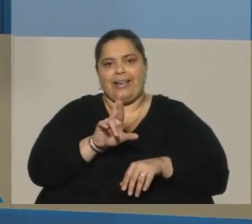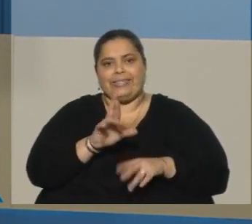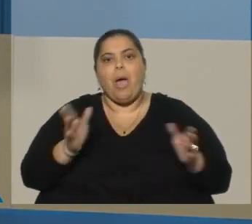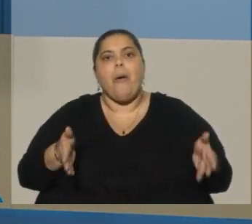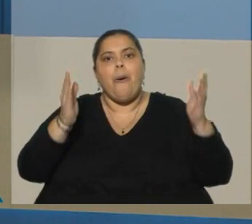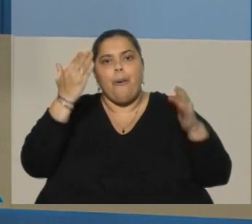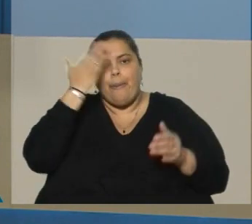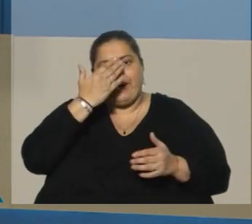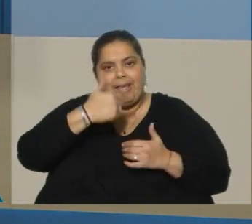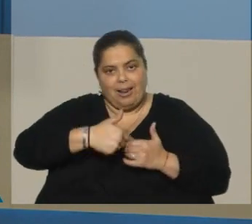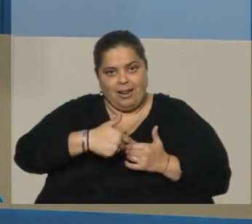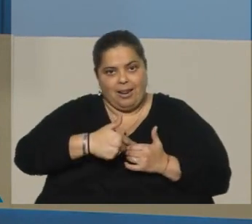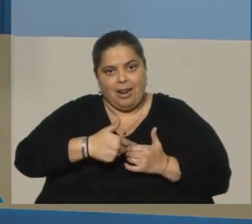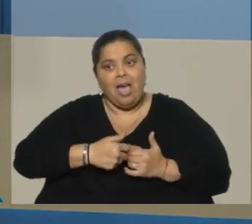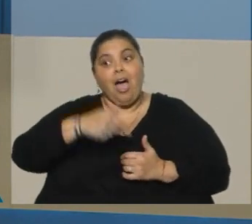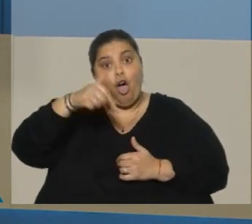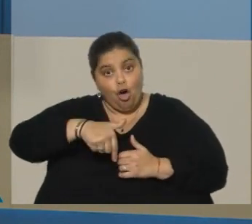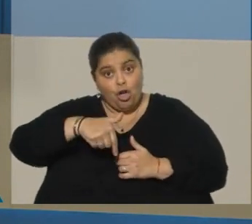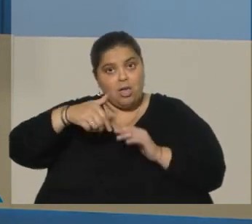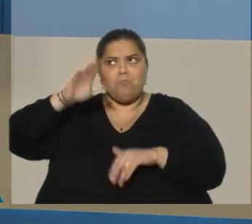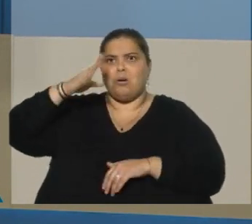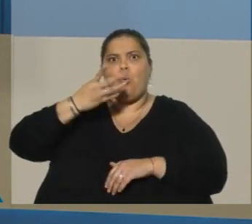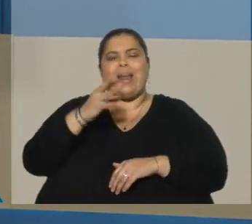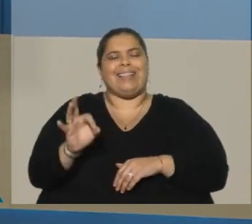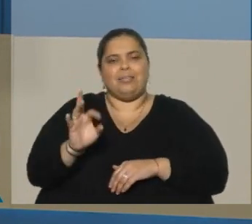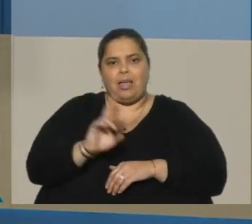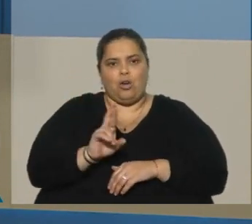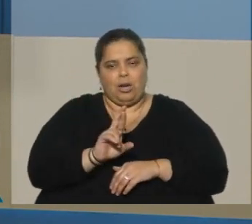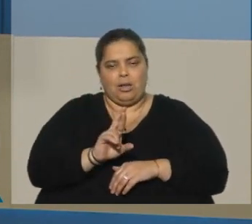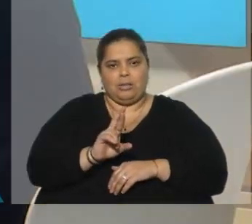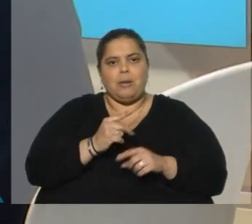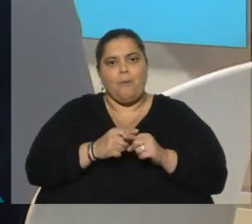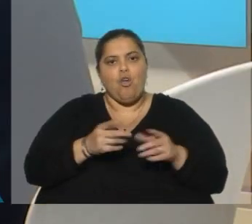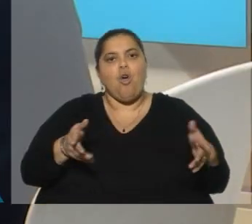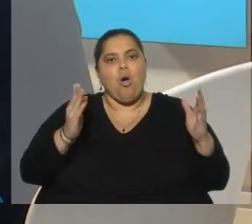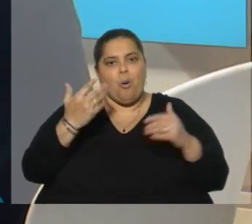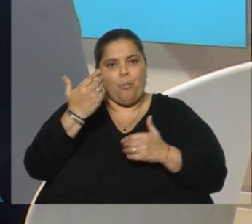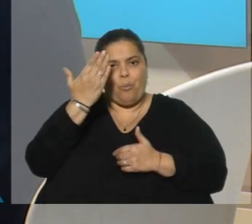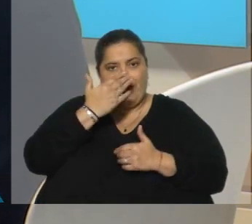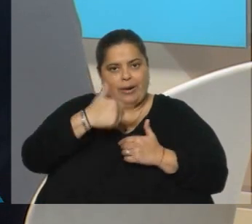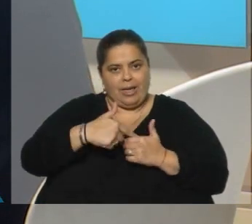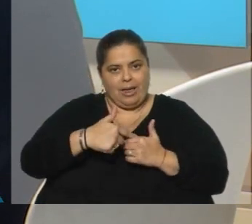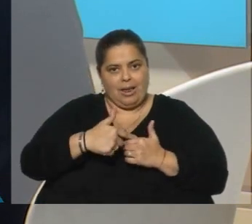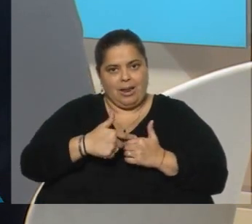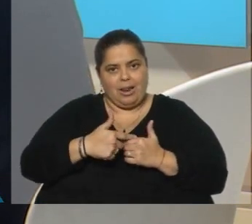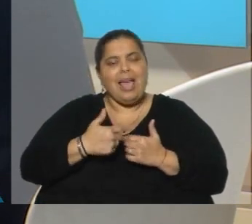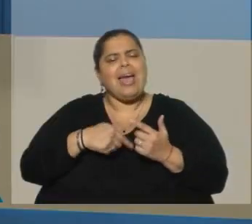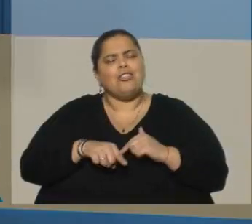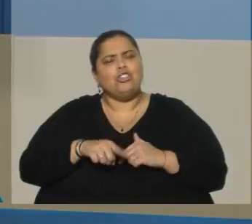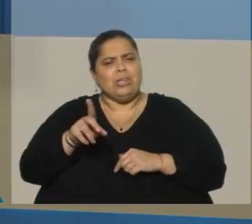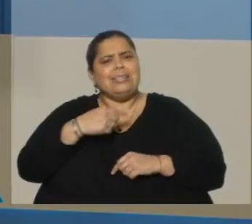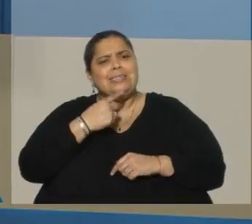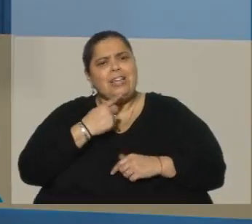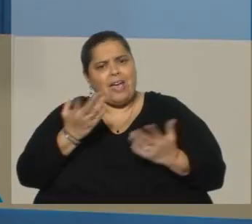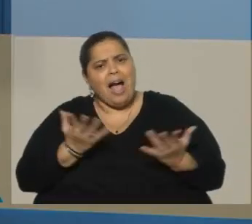estamos viendo, en algunos momentos, superó los 40 dólares por barril. O sea, refinar conviene, tener una refinería conviene.